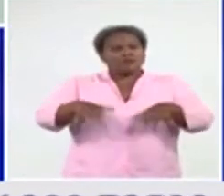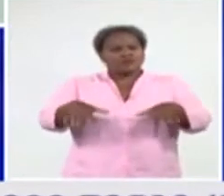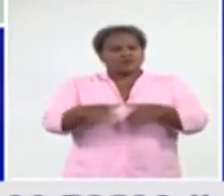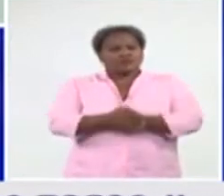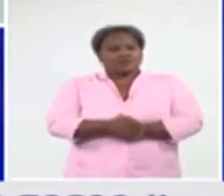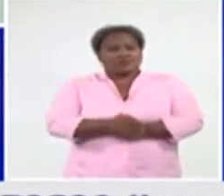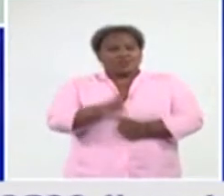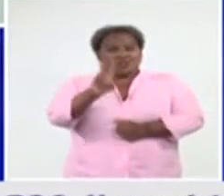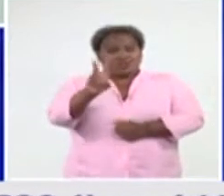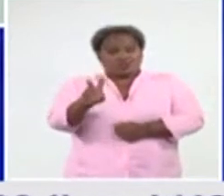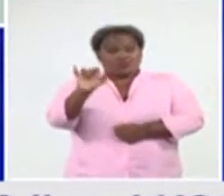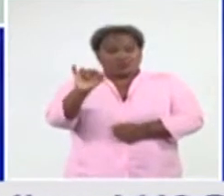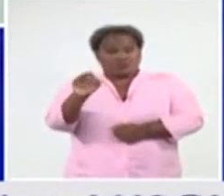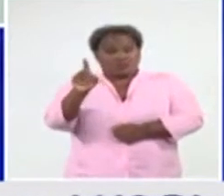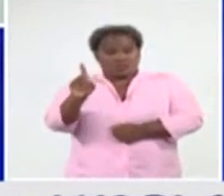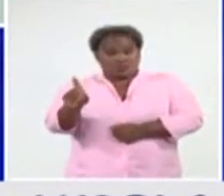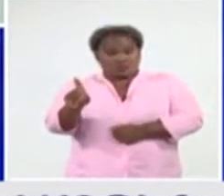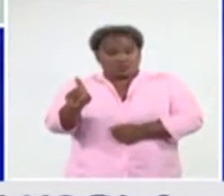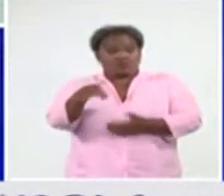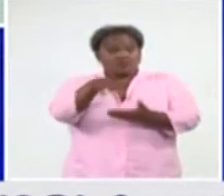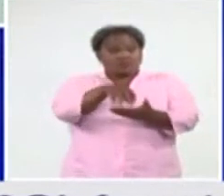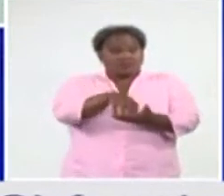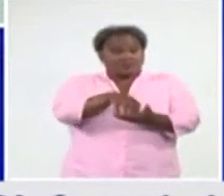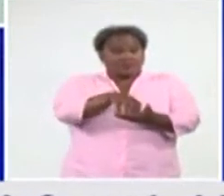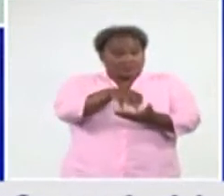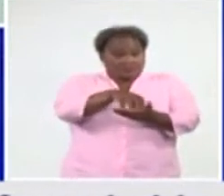261 eventos activos.